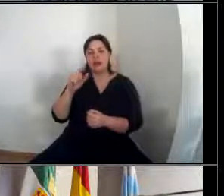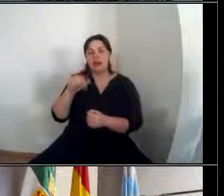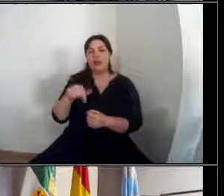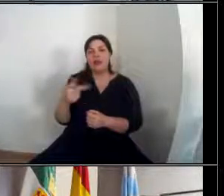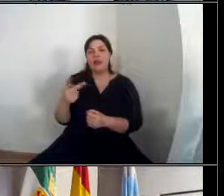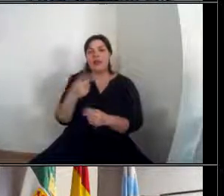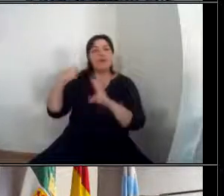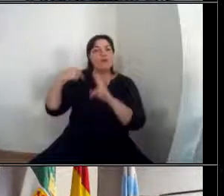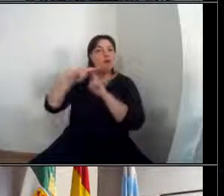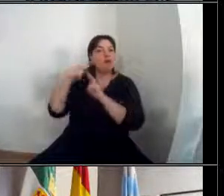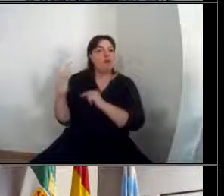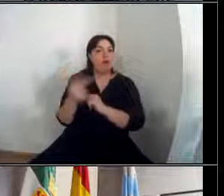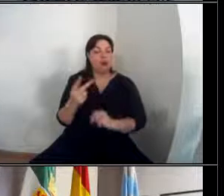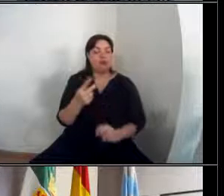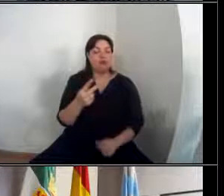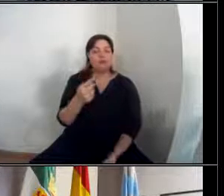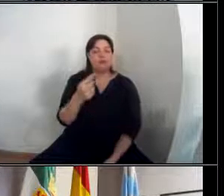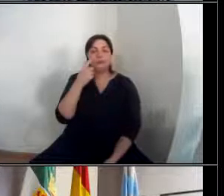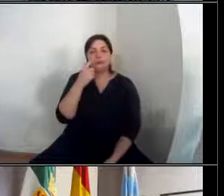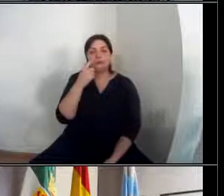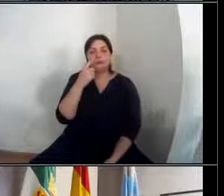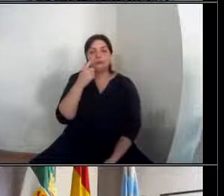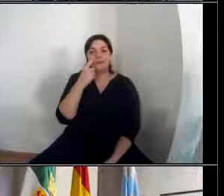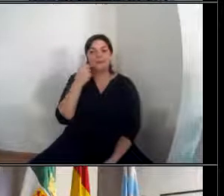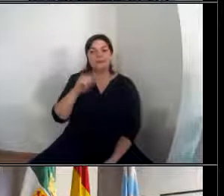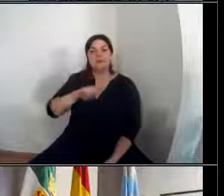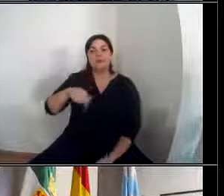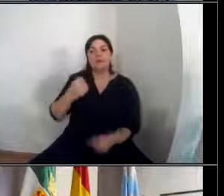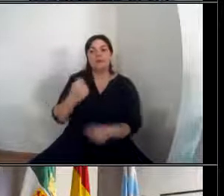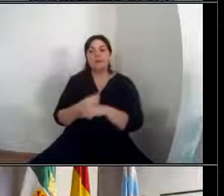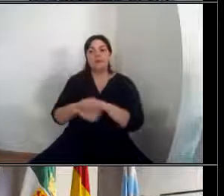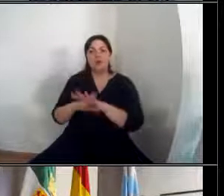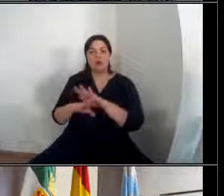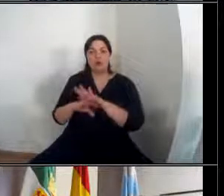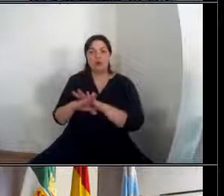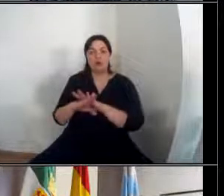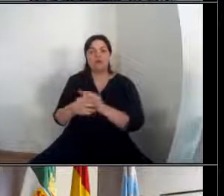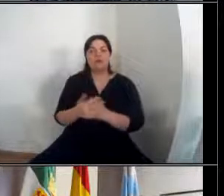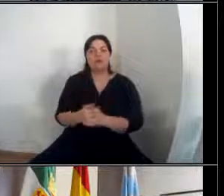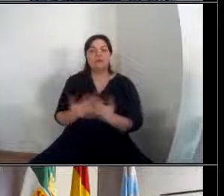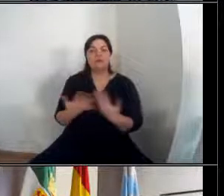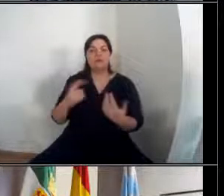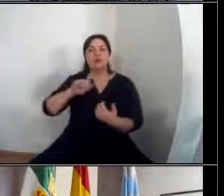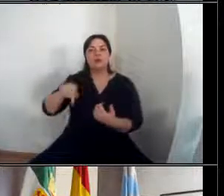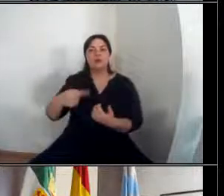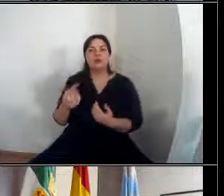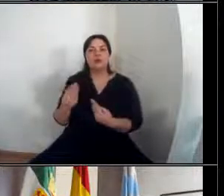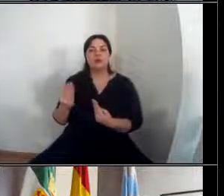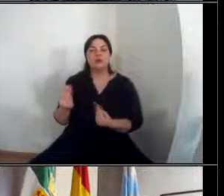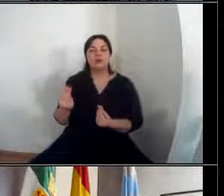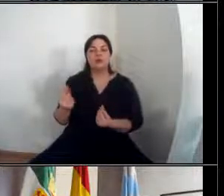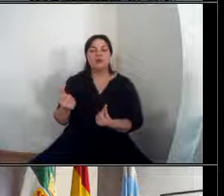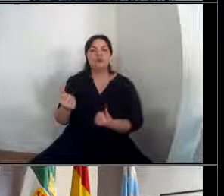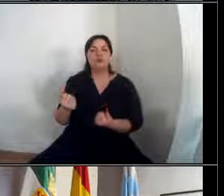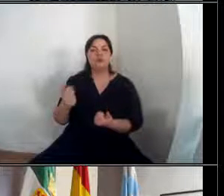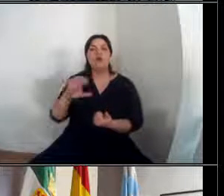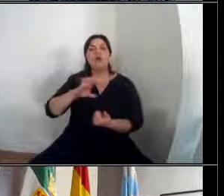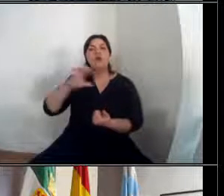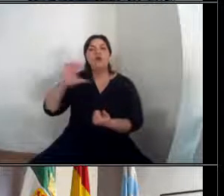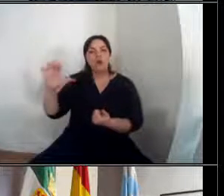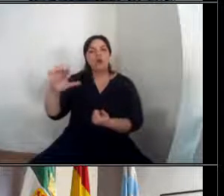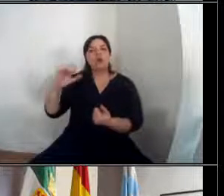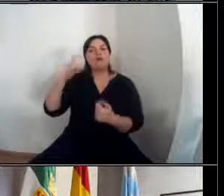dos diputaciones y en las que seguiremos trabajando. Entonces, seguiremos construyendo lo que es Europa, pero